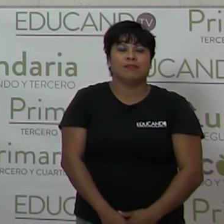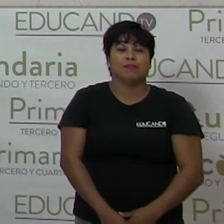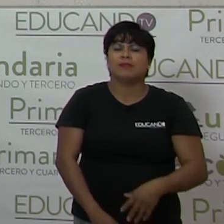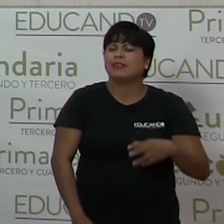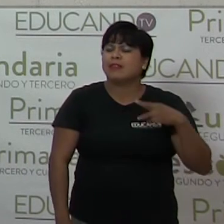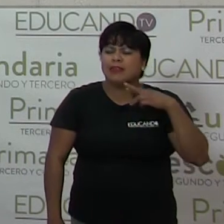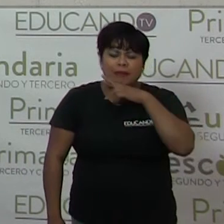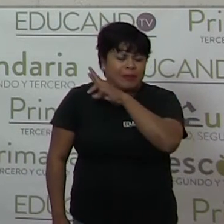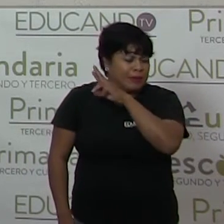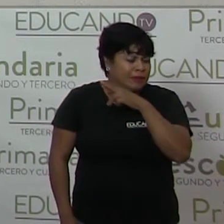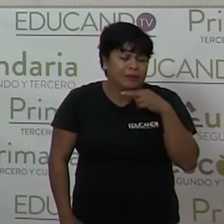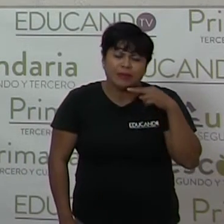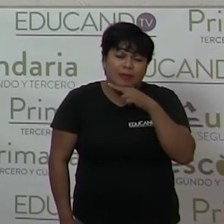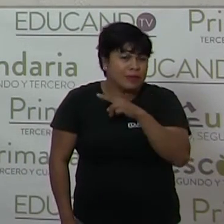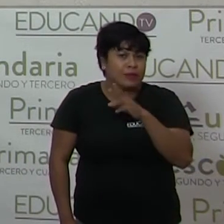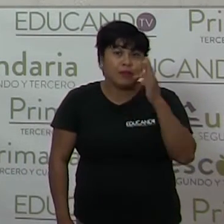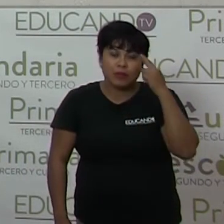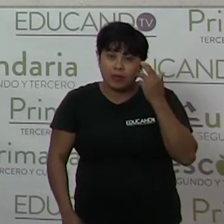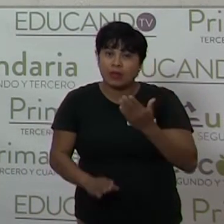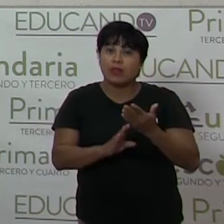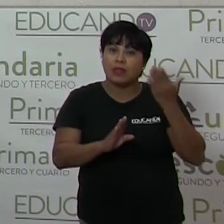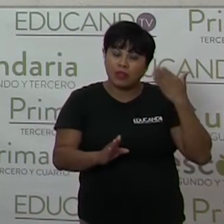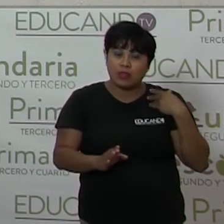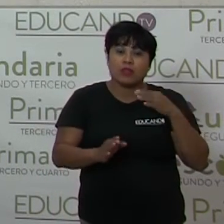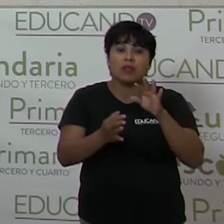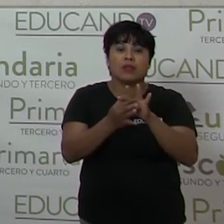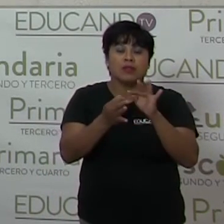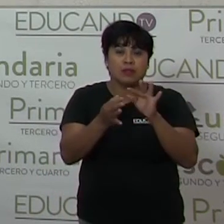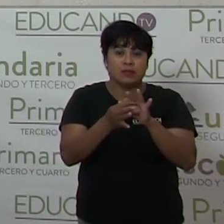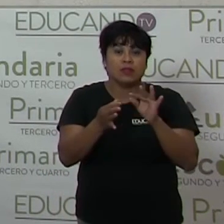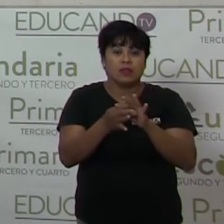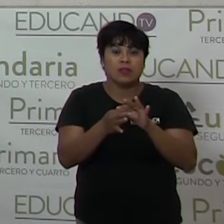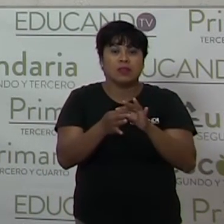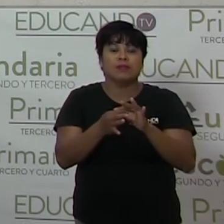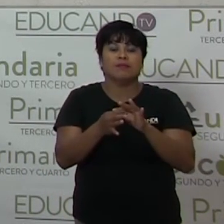rapidísimo rapidísimo la otra vez le sabía yo